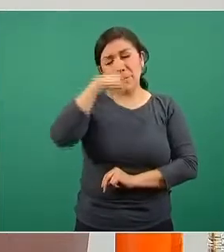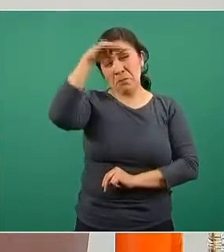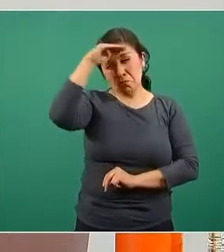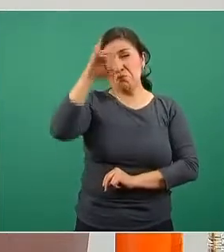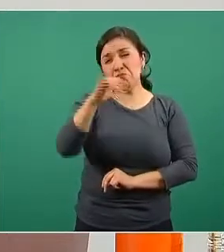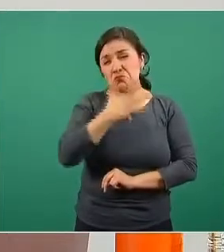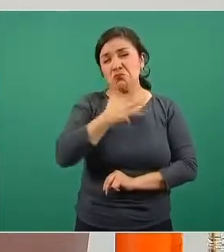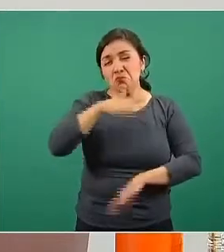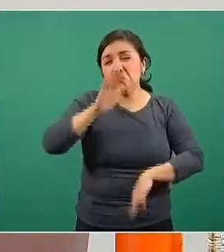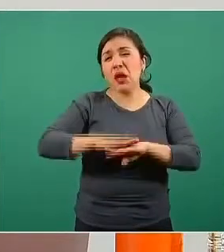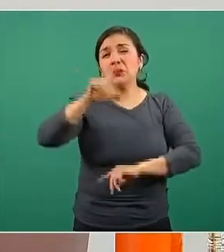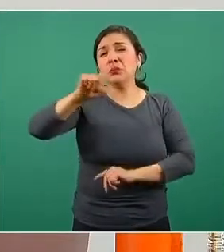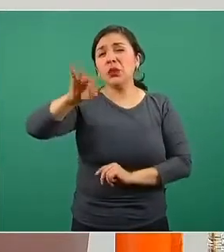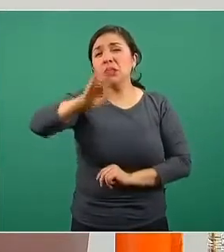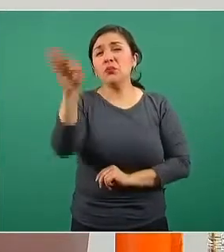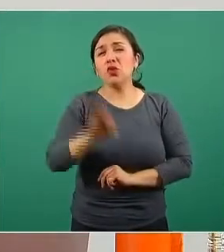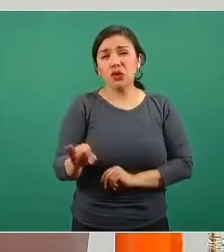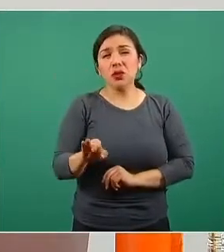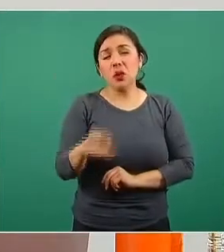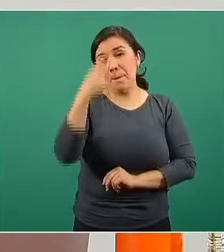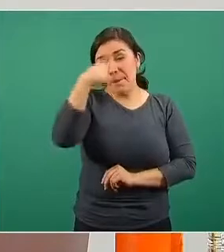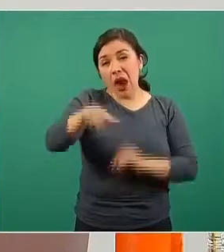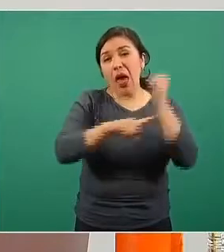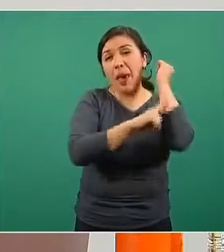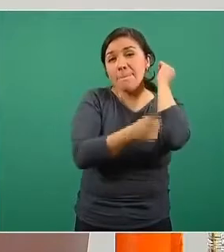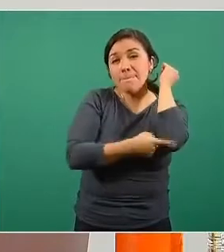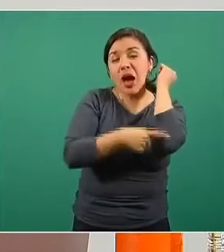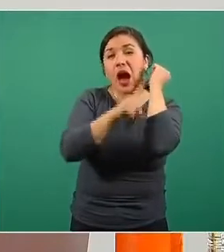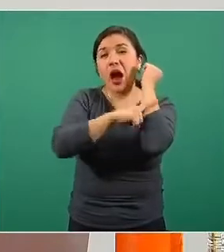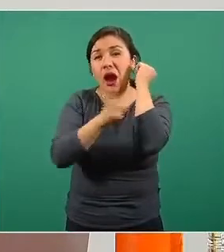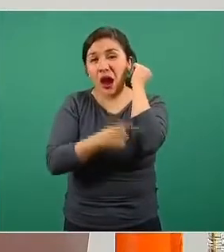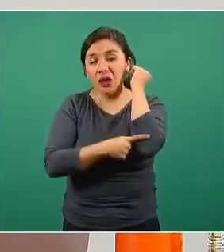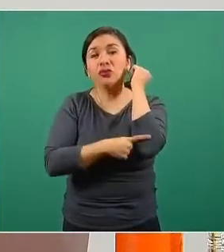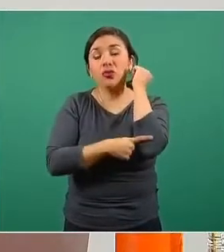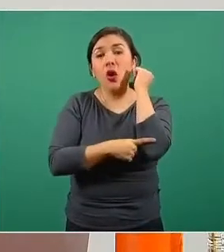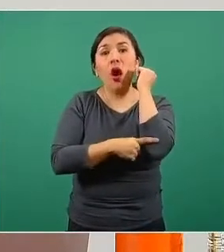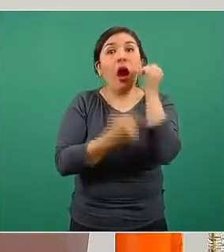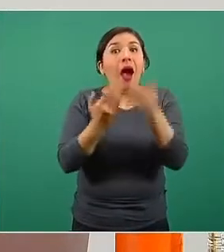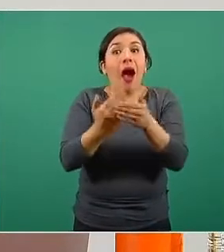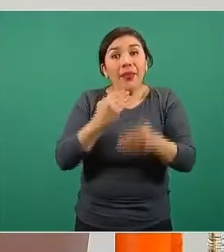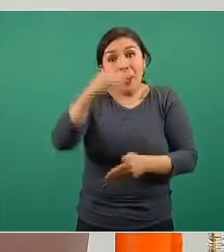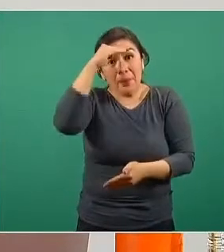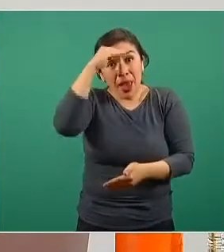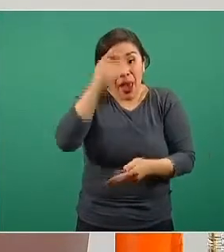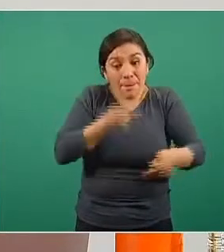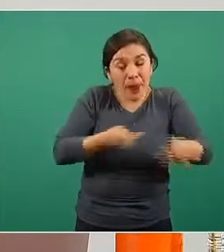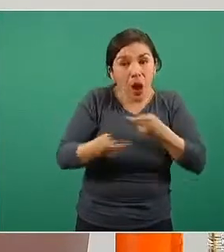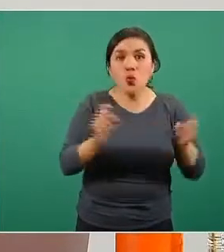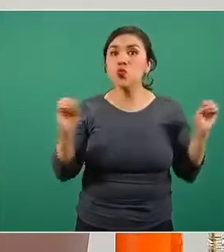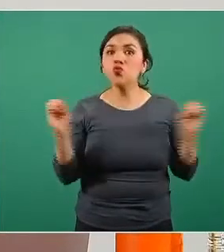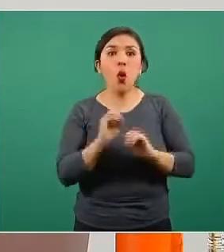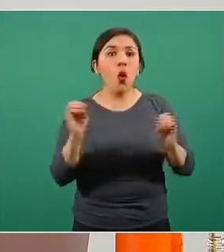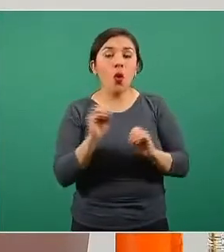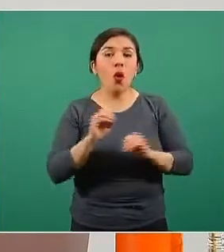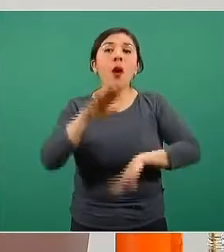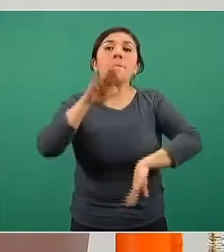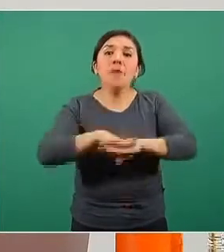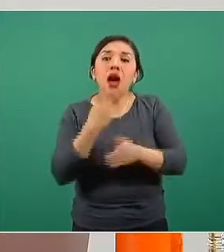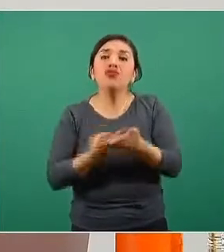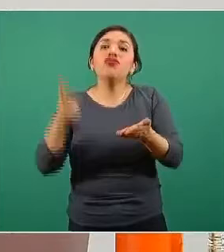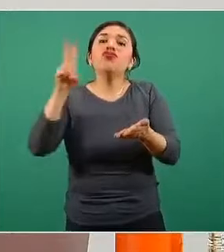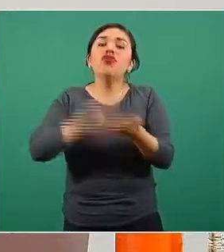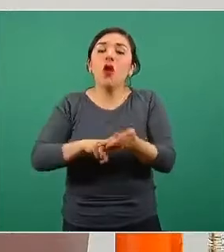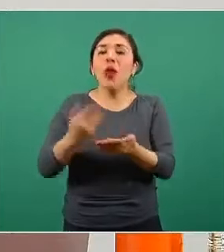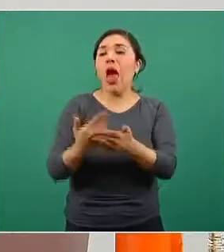un 20% de los embarazos no planeados adicionales a los que ya